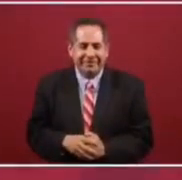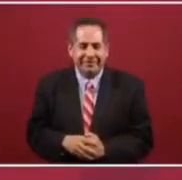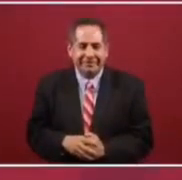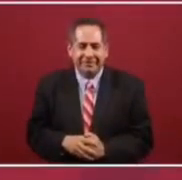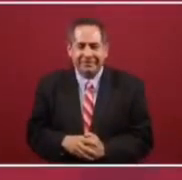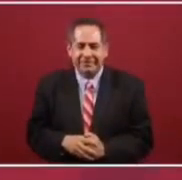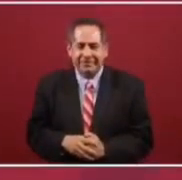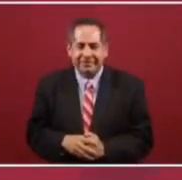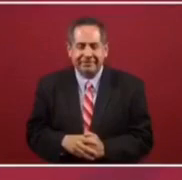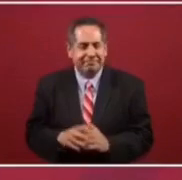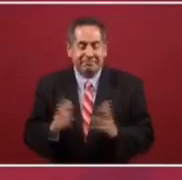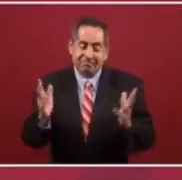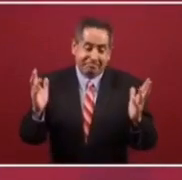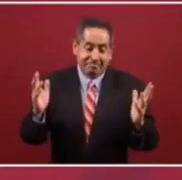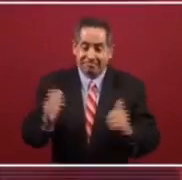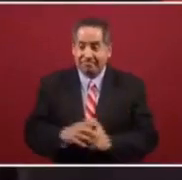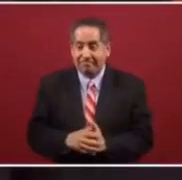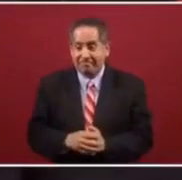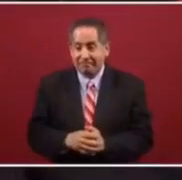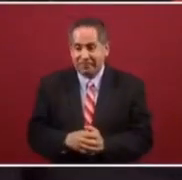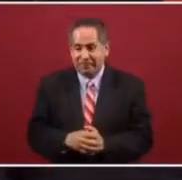No,